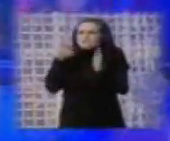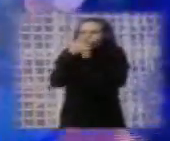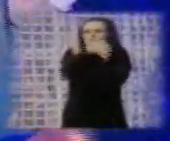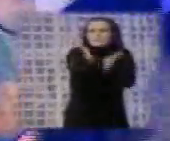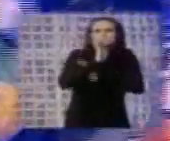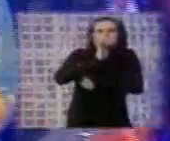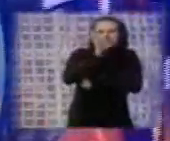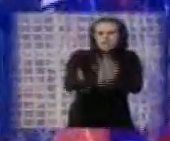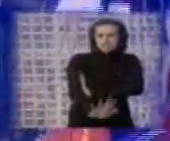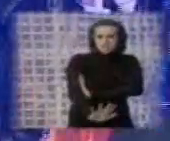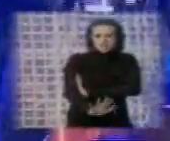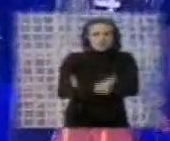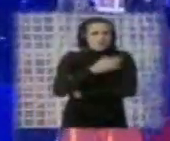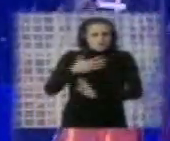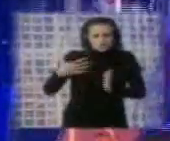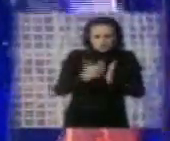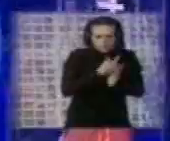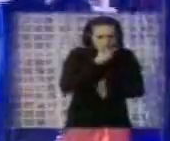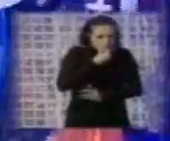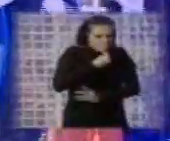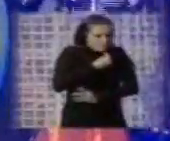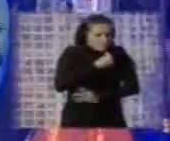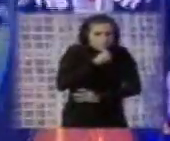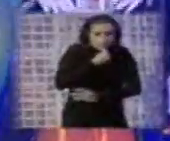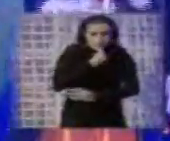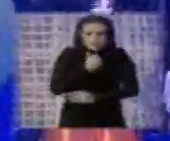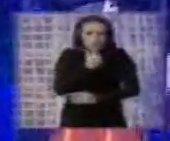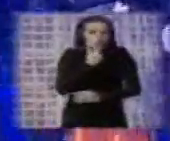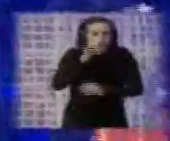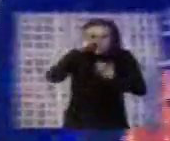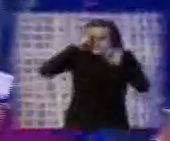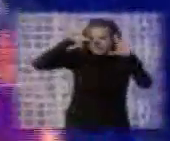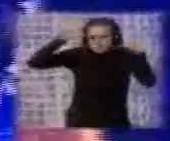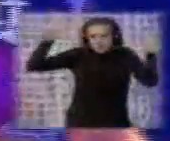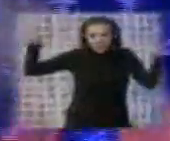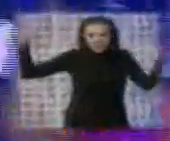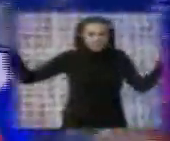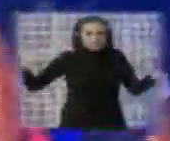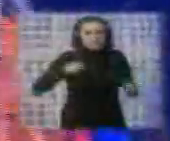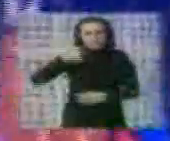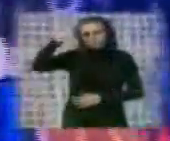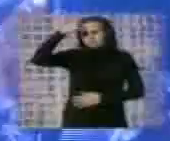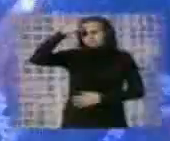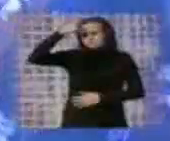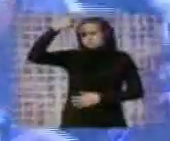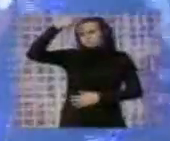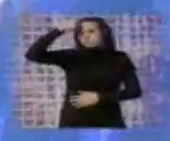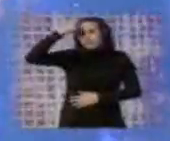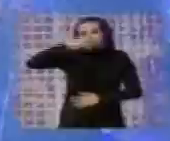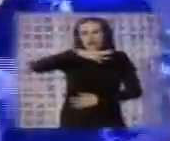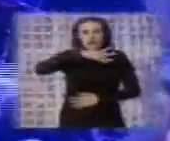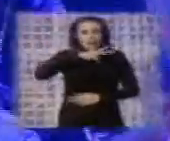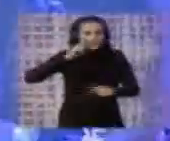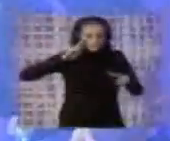La belleza que desprendía era alucinante. La yo de menos, ahora me